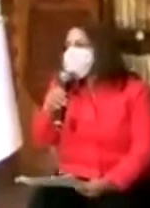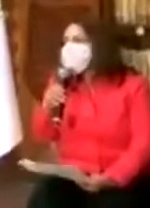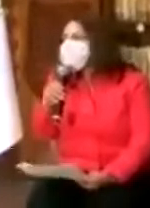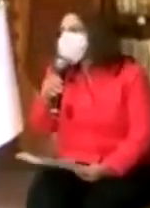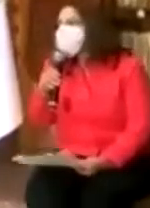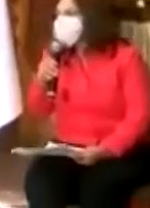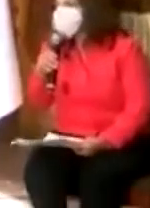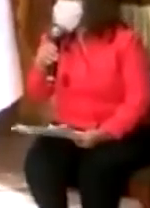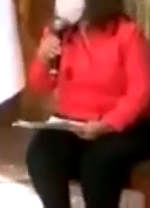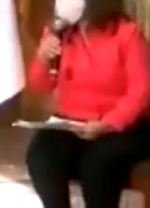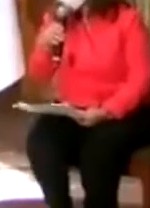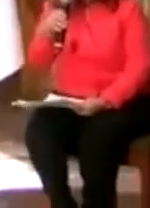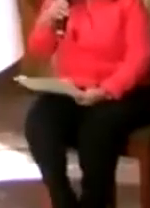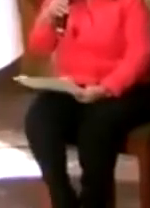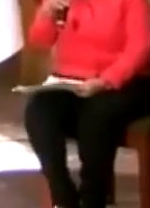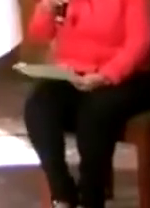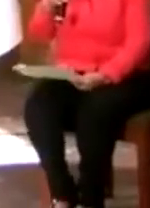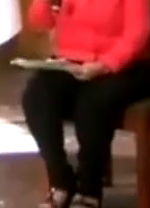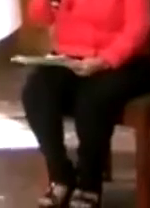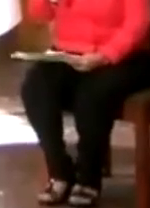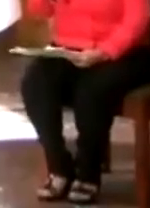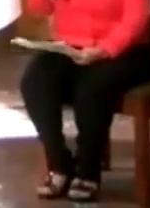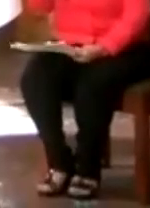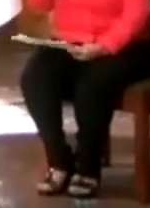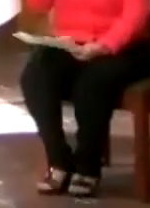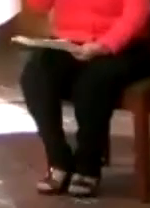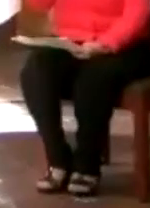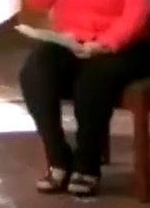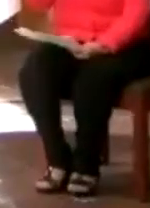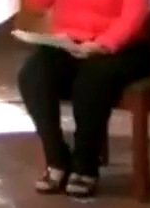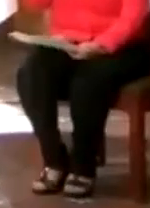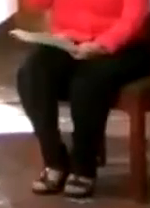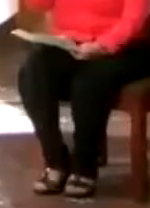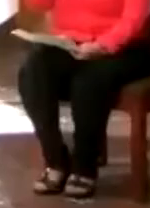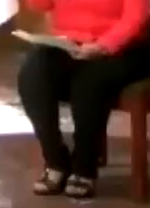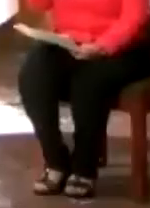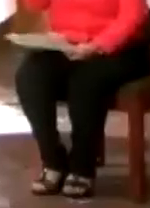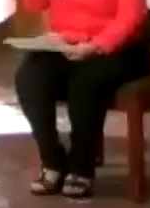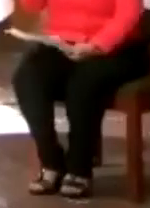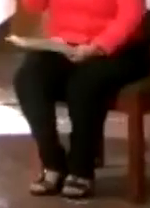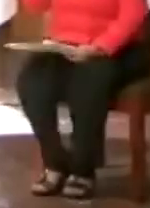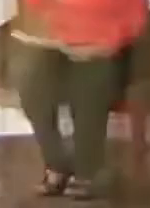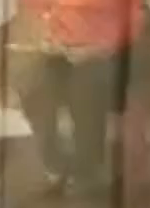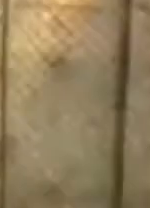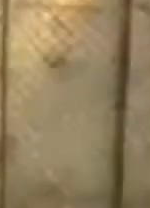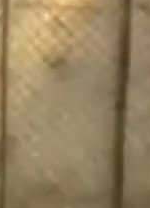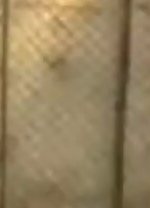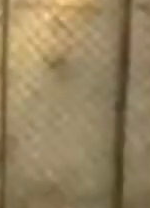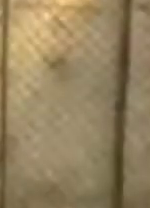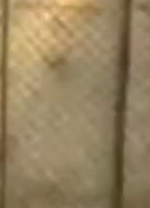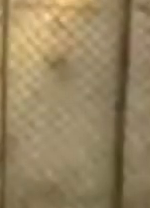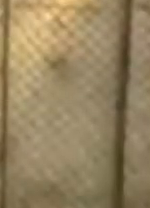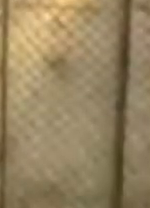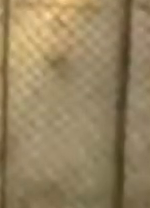Muy buenas tardes, tengan todos ustedes. Bienvenidos a esta conversación educativa, una actividad más de nuestro 16º